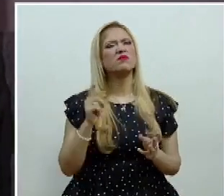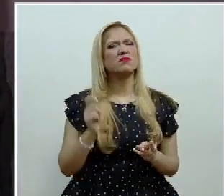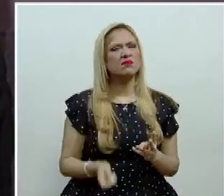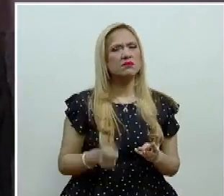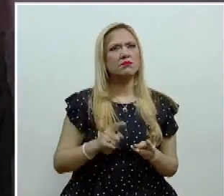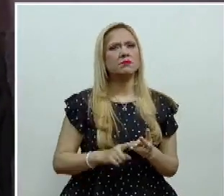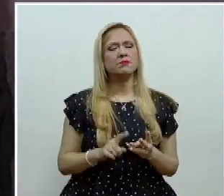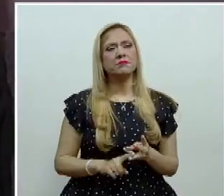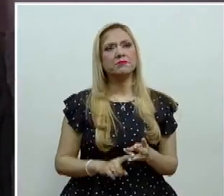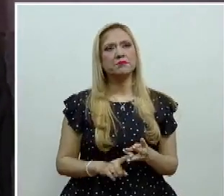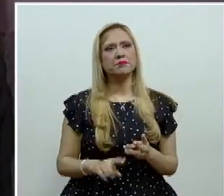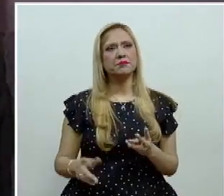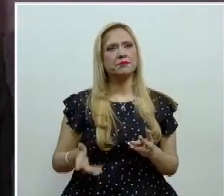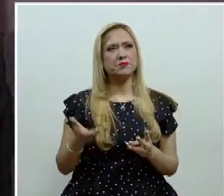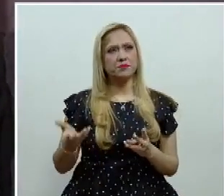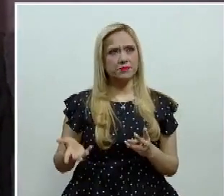tener